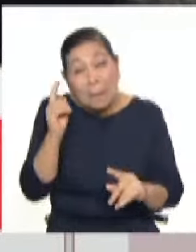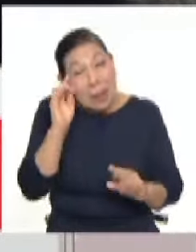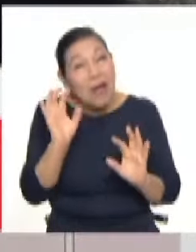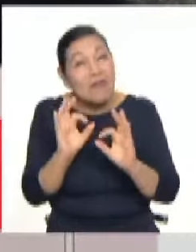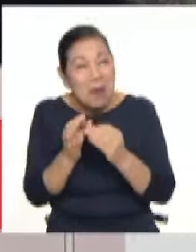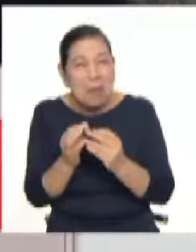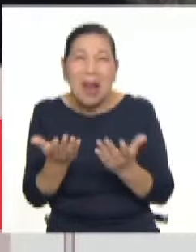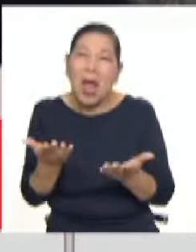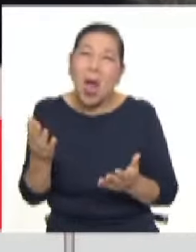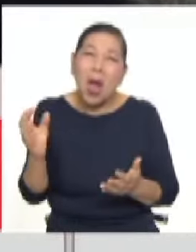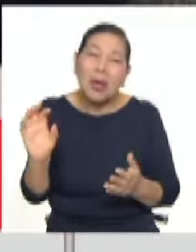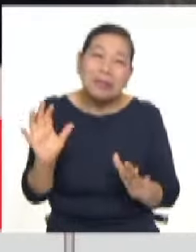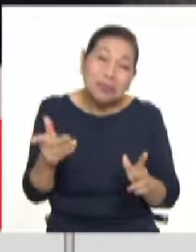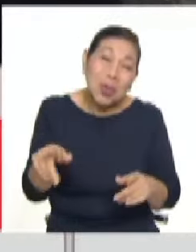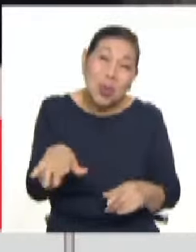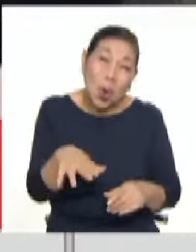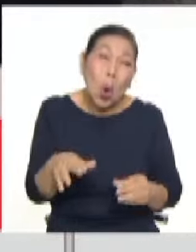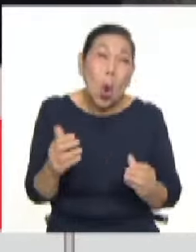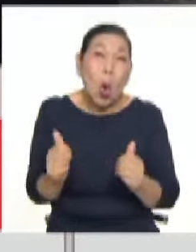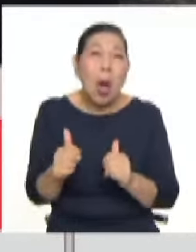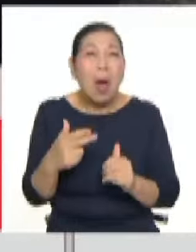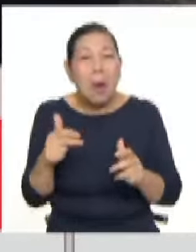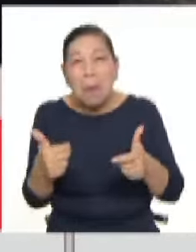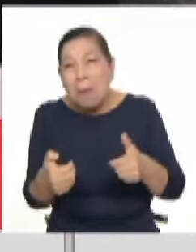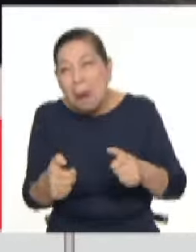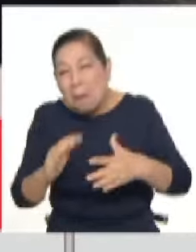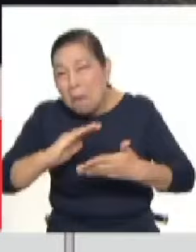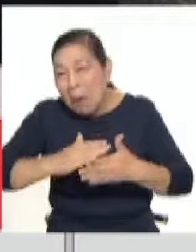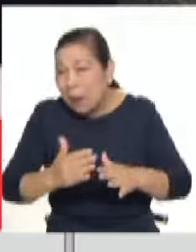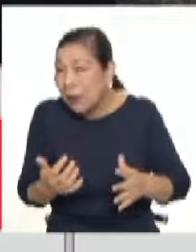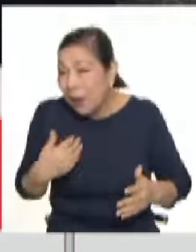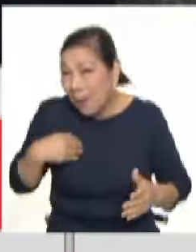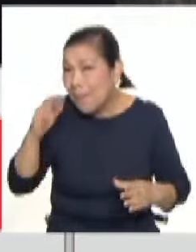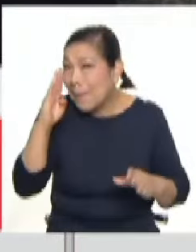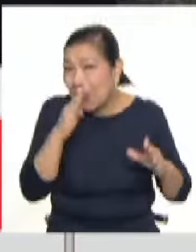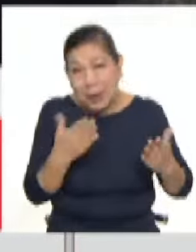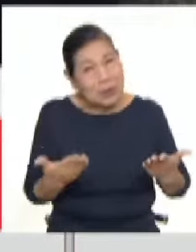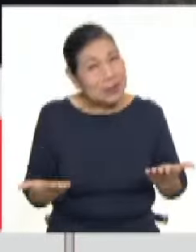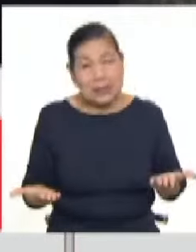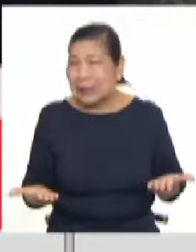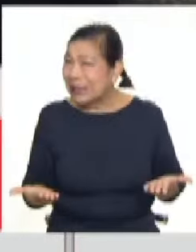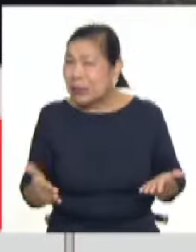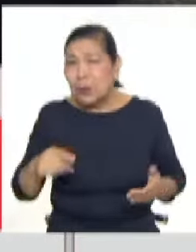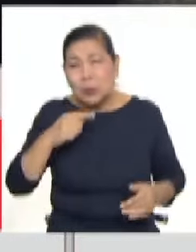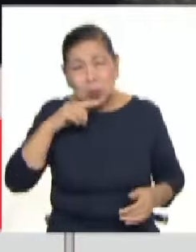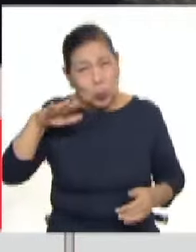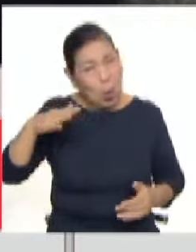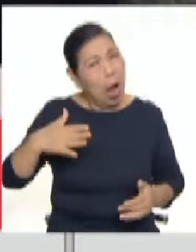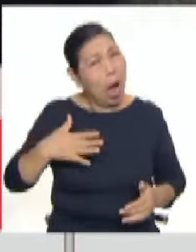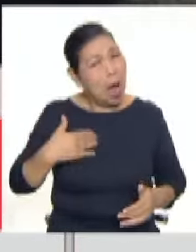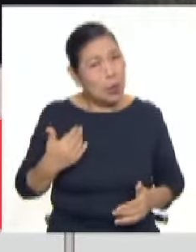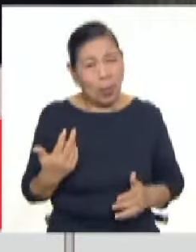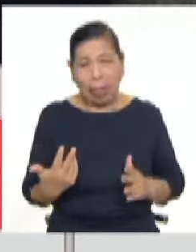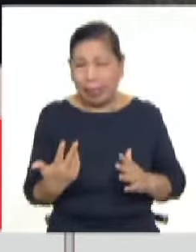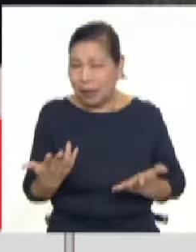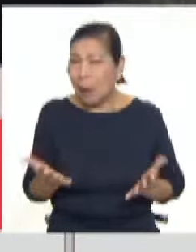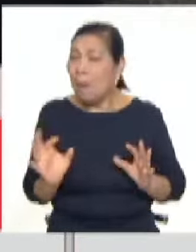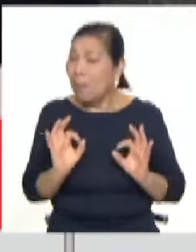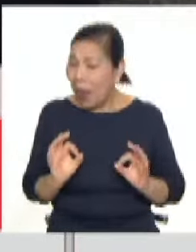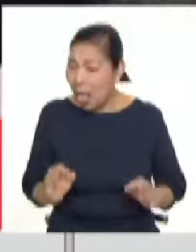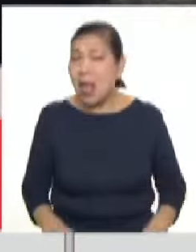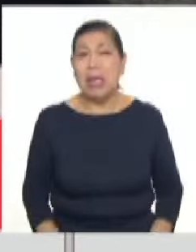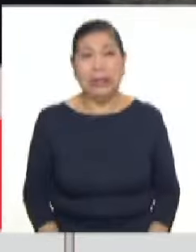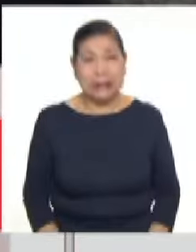hay familiaridad, eran también seguidores a los videojuegos. Realmente preocupa porque estamos frente a una menor y podría realmente estar en